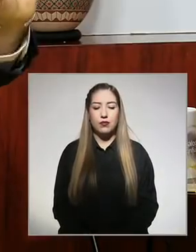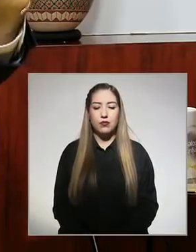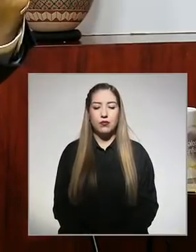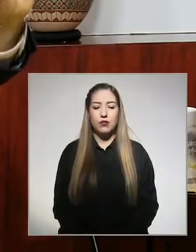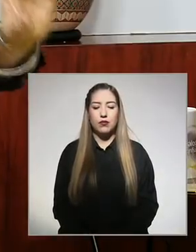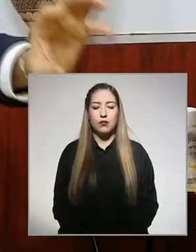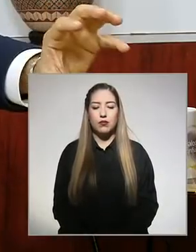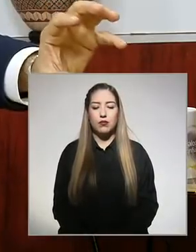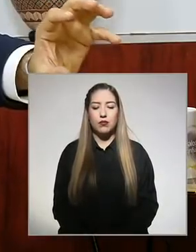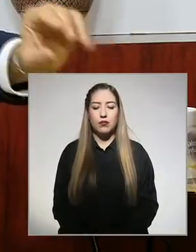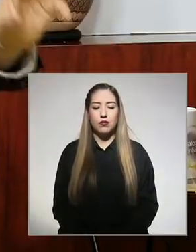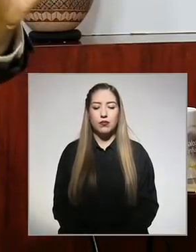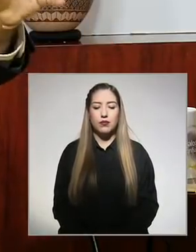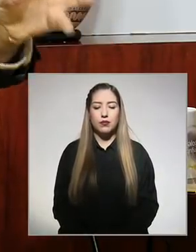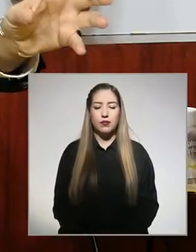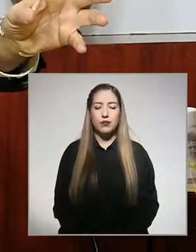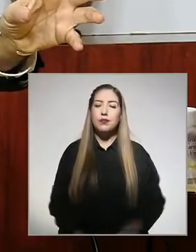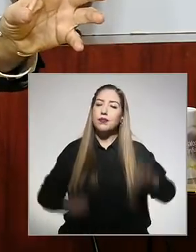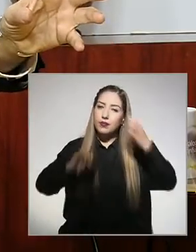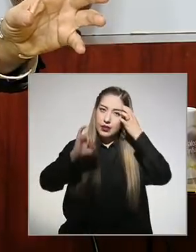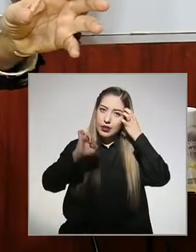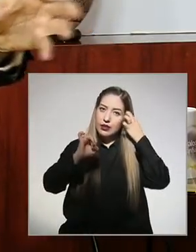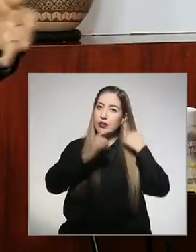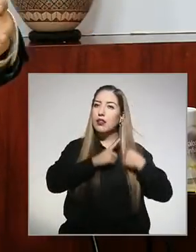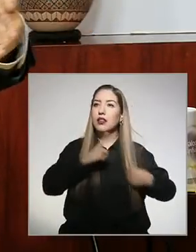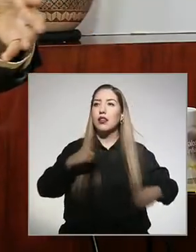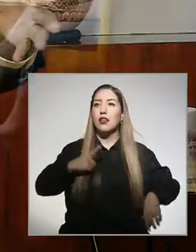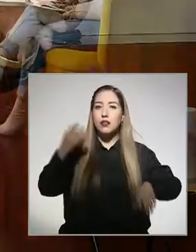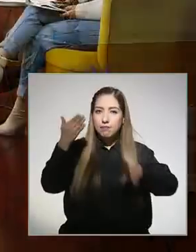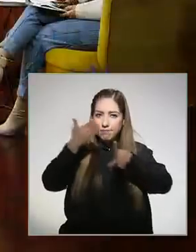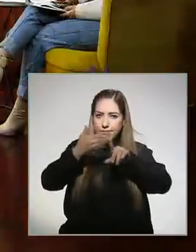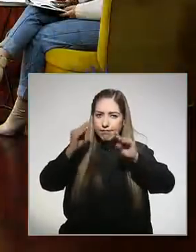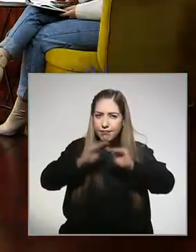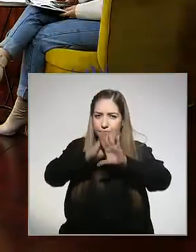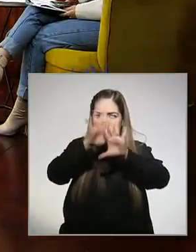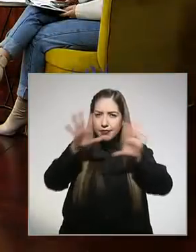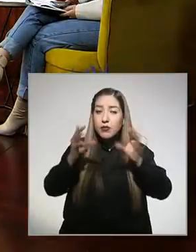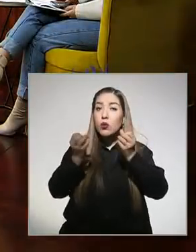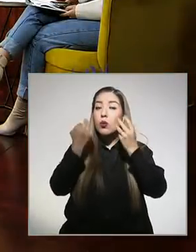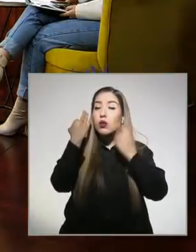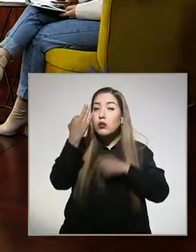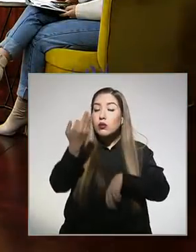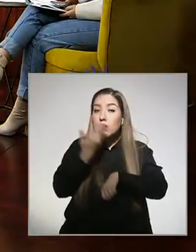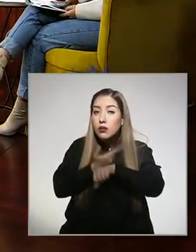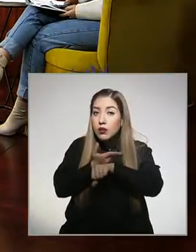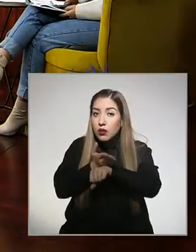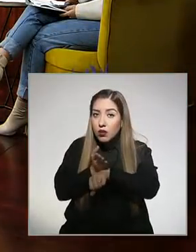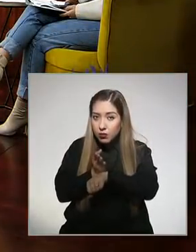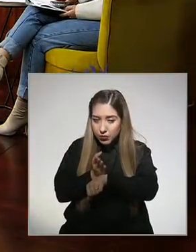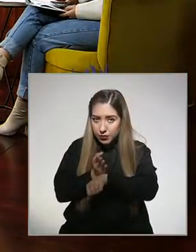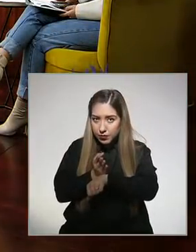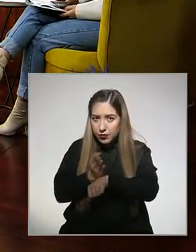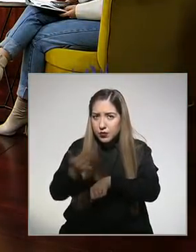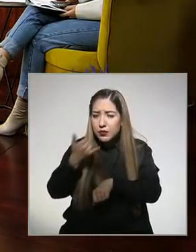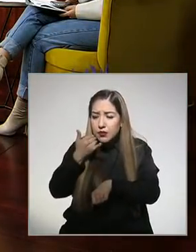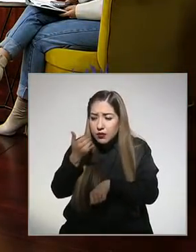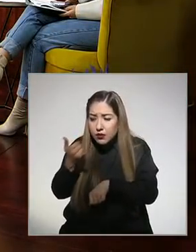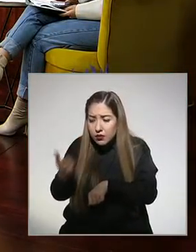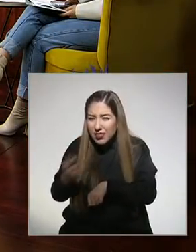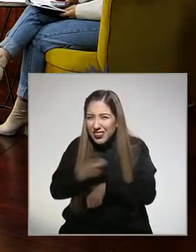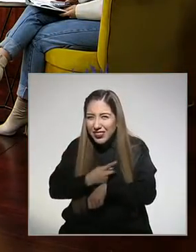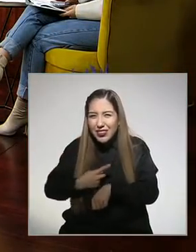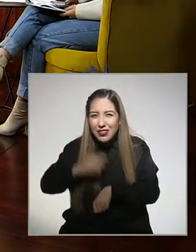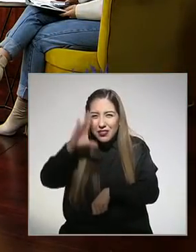muy claro el tiempo que quiero, tener una meta muy concreta. Si das un dispositivo, se tiene que hacer un contrato, una especie